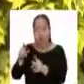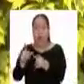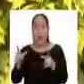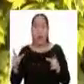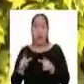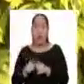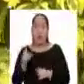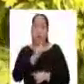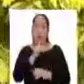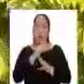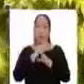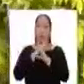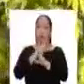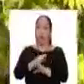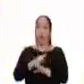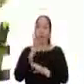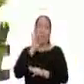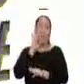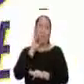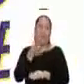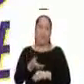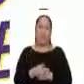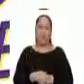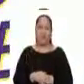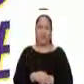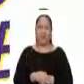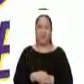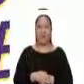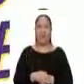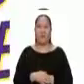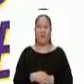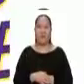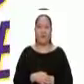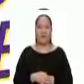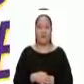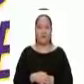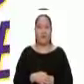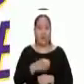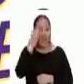la contaminación. Así que ya lo sabes. ¿Sabías